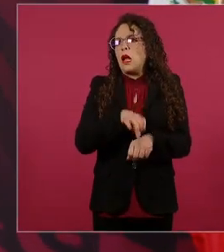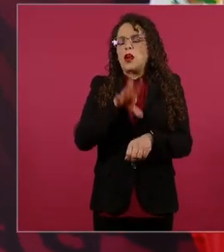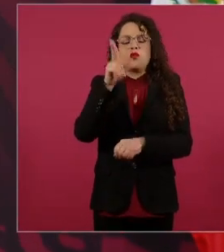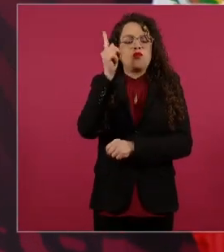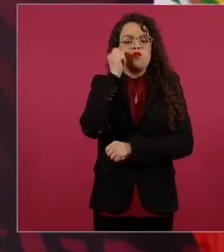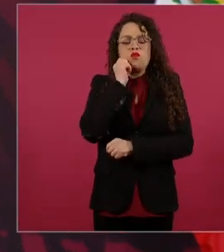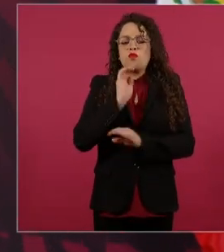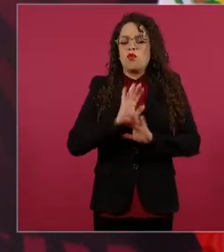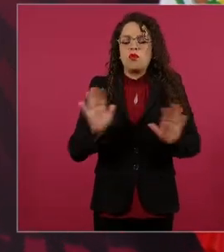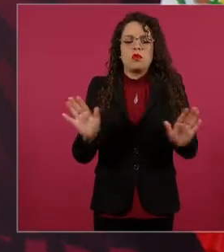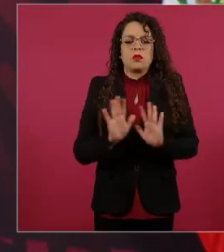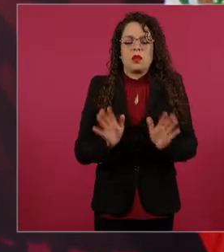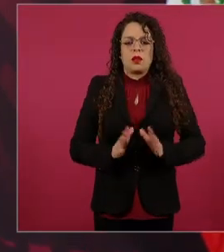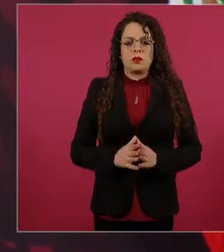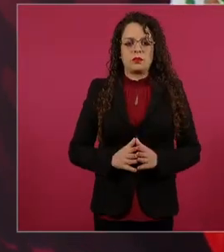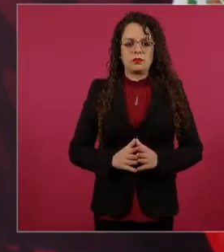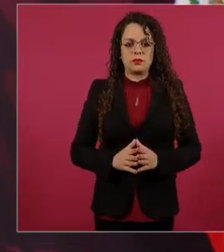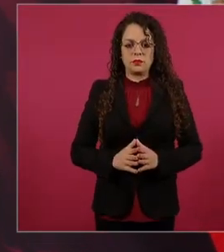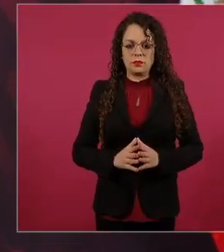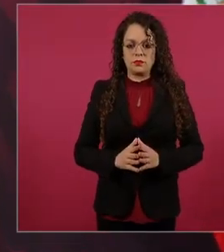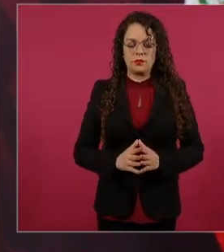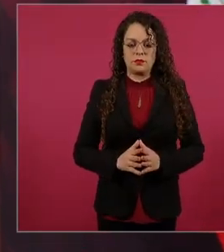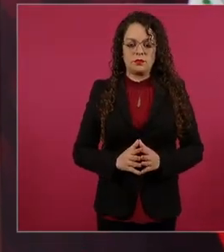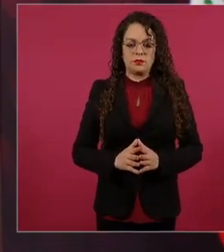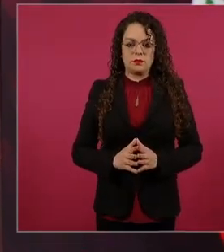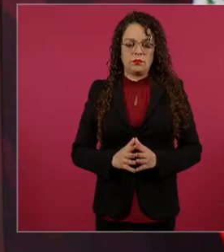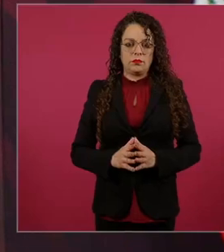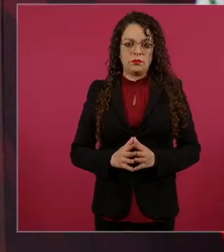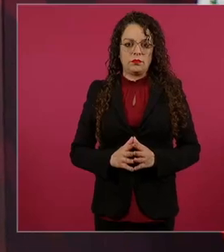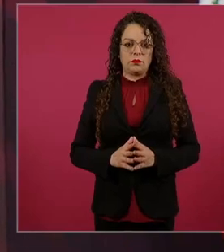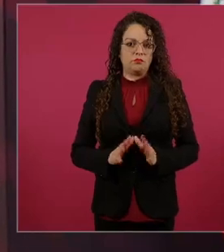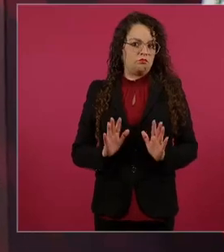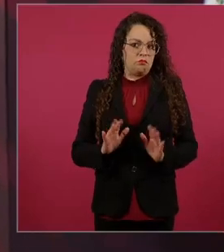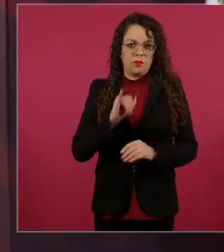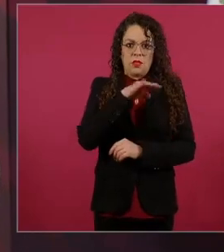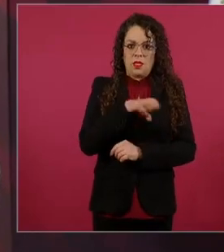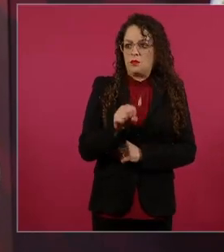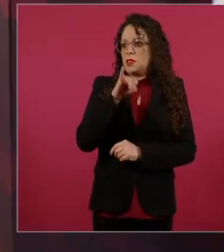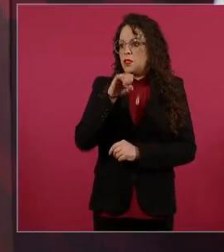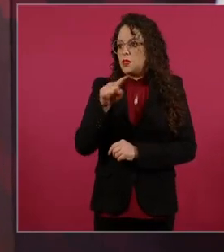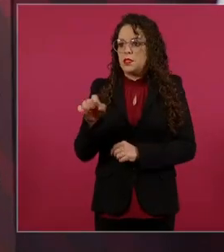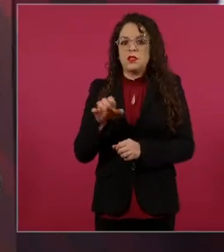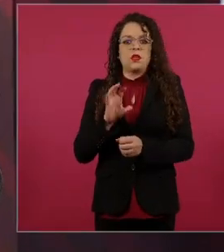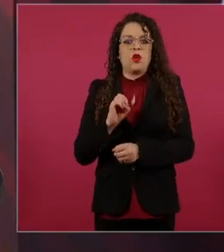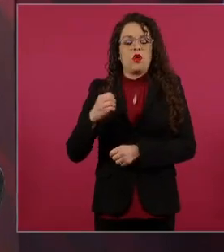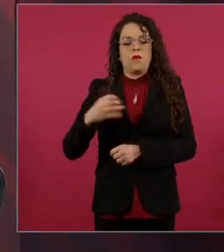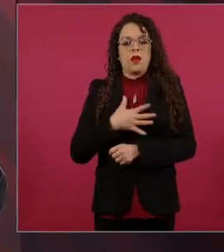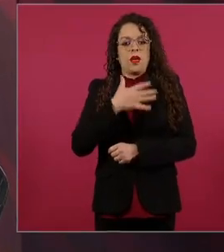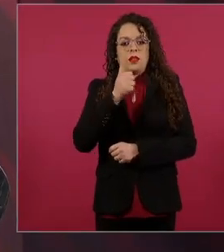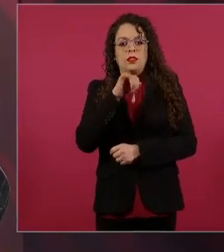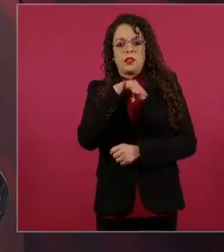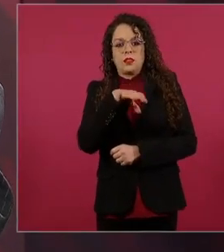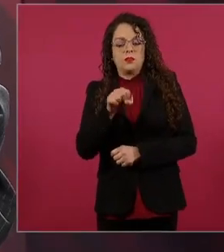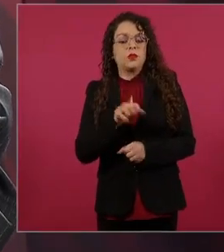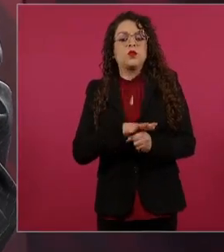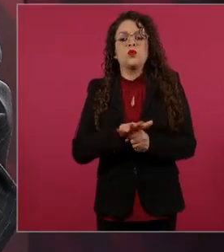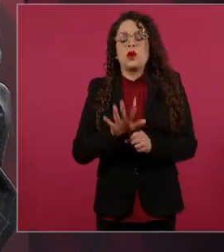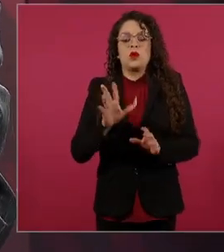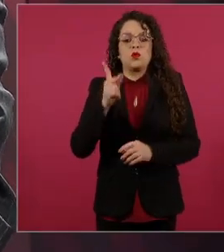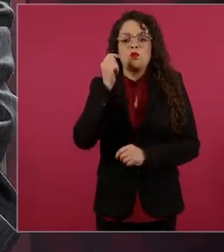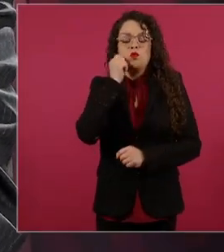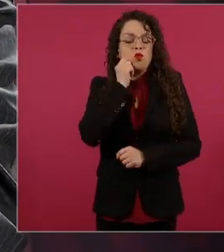centro de salud hospital clínica del seguro del Issste del INSS bienestar pero